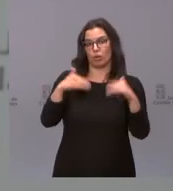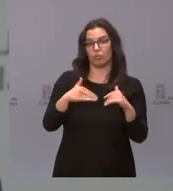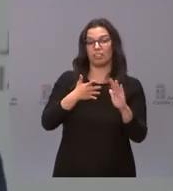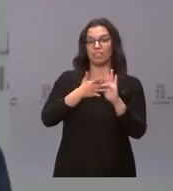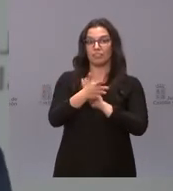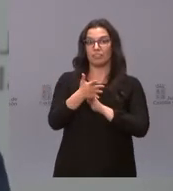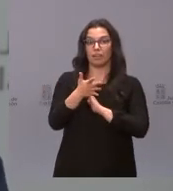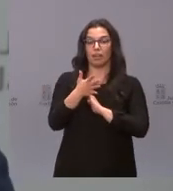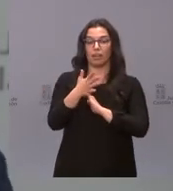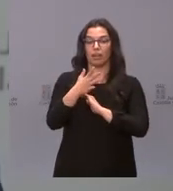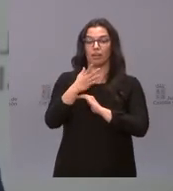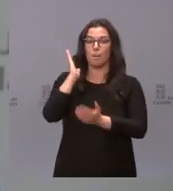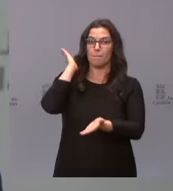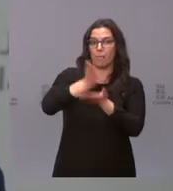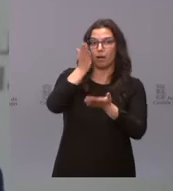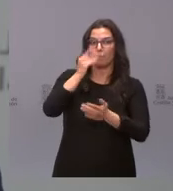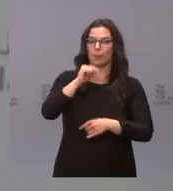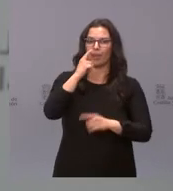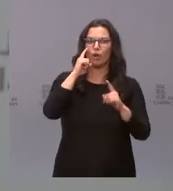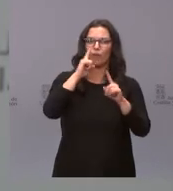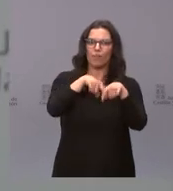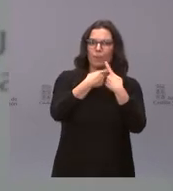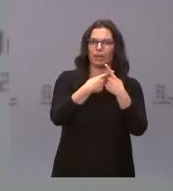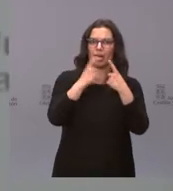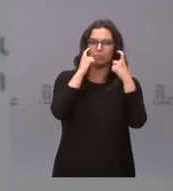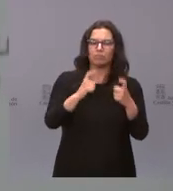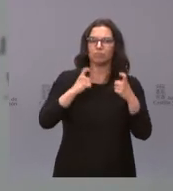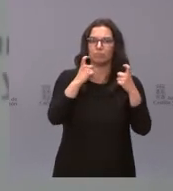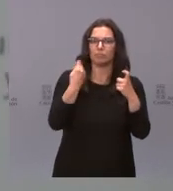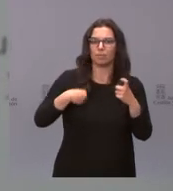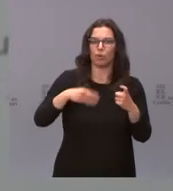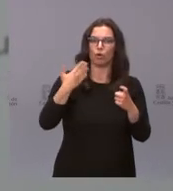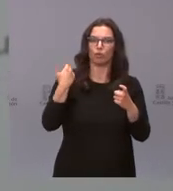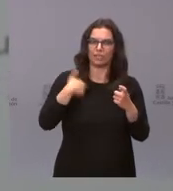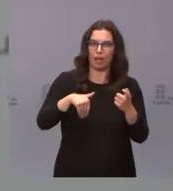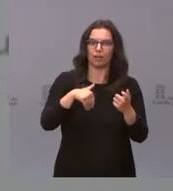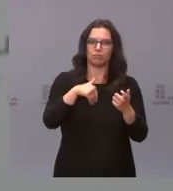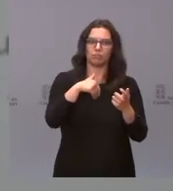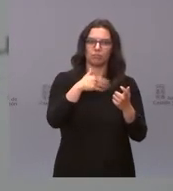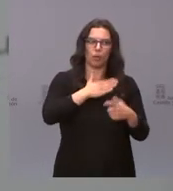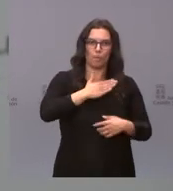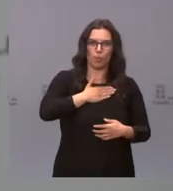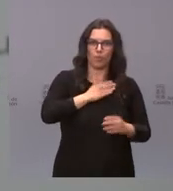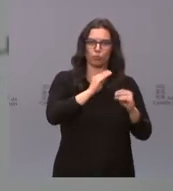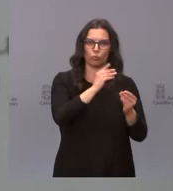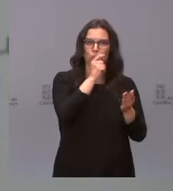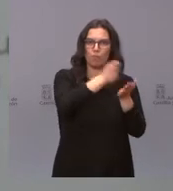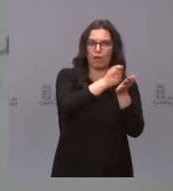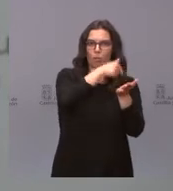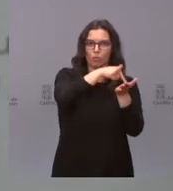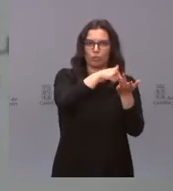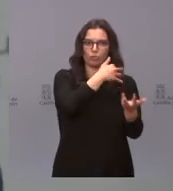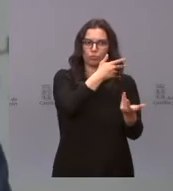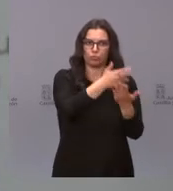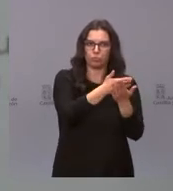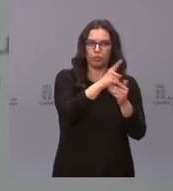por un lado el esfuerzo de las familias a gravar bienes por los que ya se ha tributado por tanto lo que